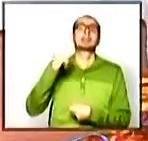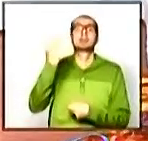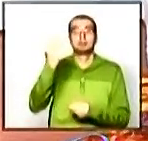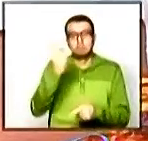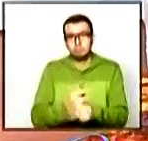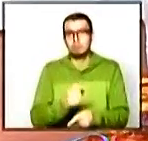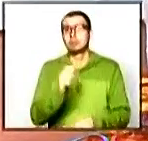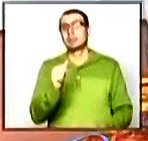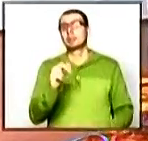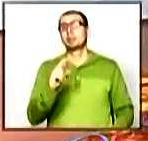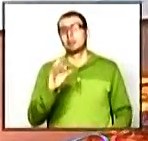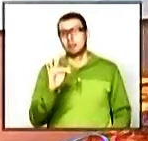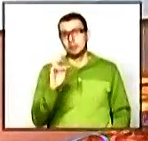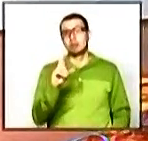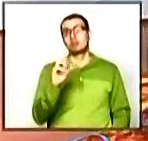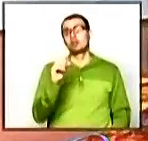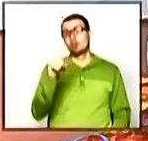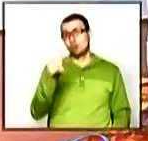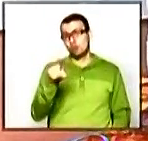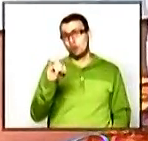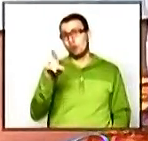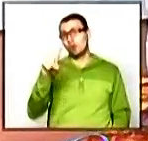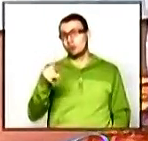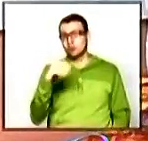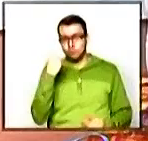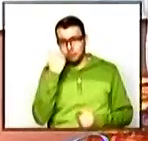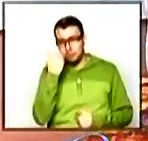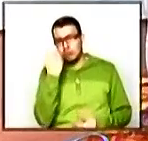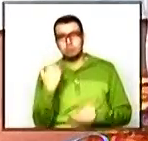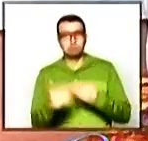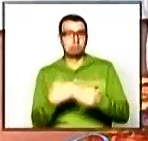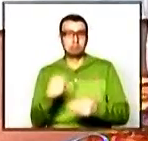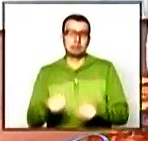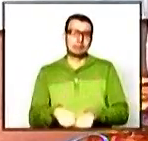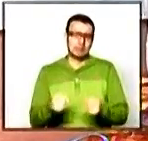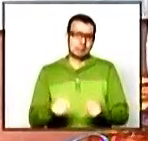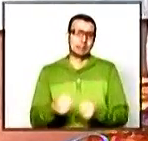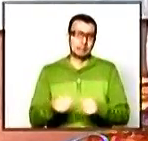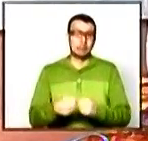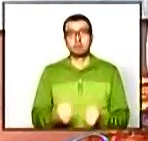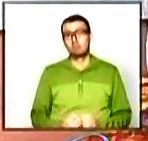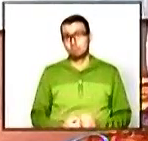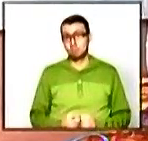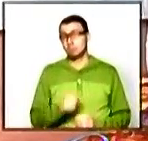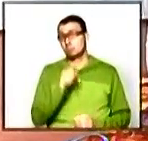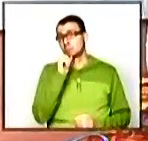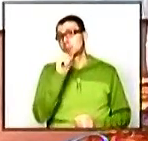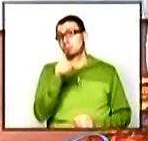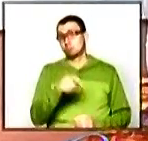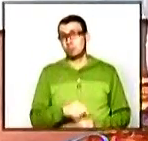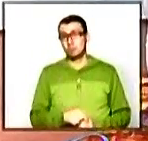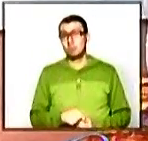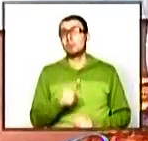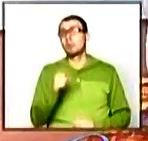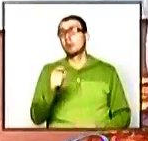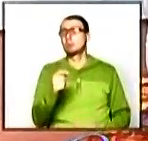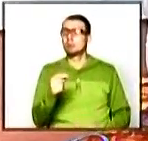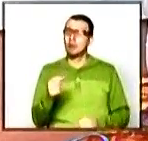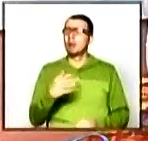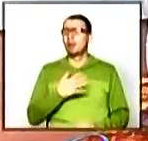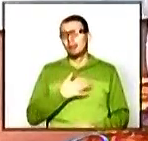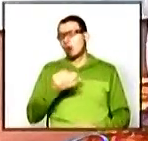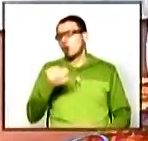y aparecen las enfermedades degenerativas. Mi pregunta, ¿ustedes creen que un analgésico hace